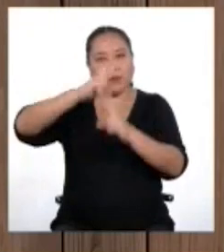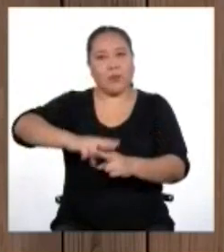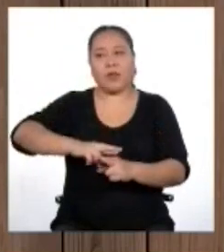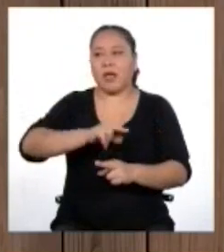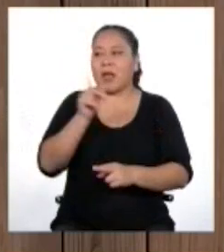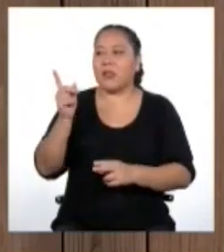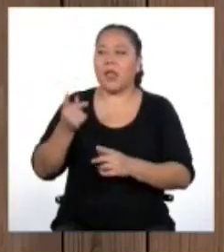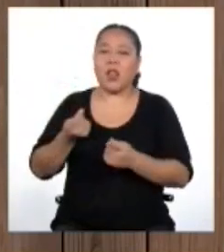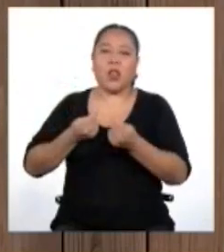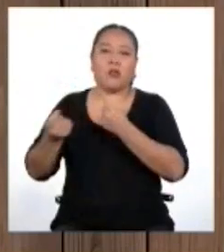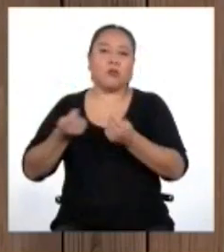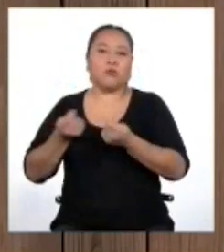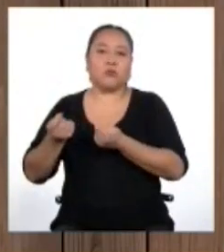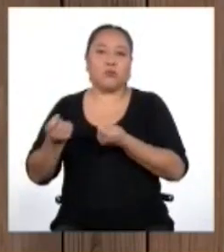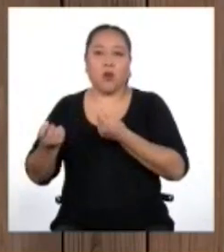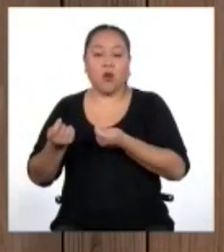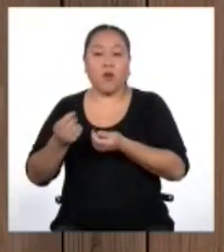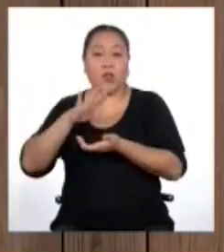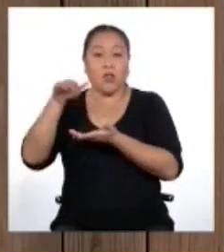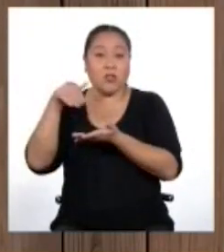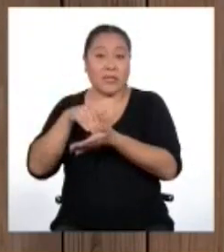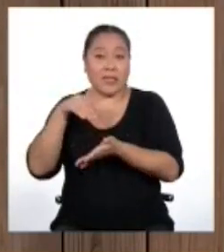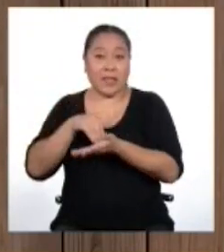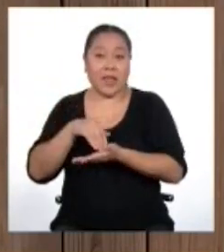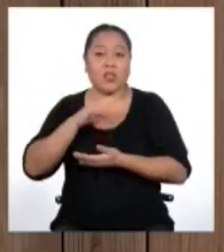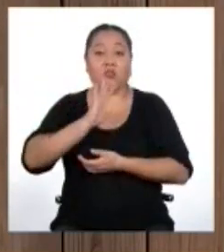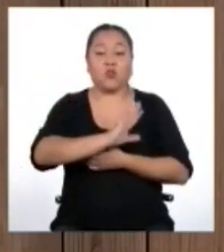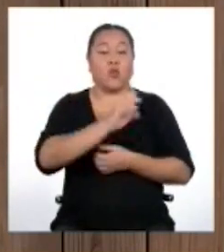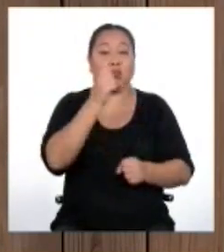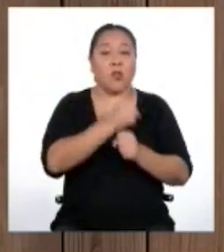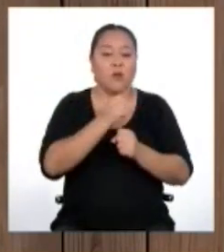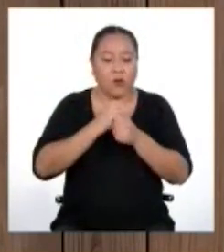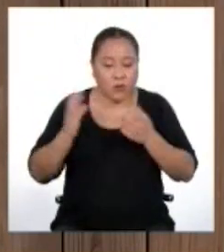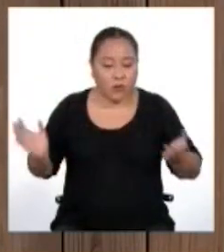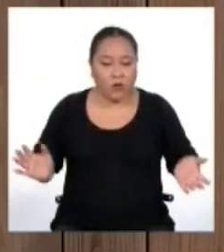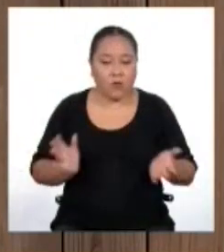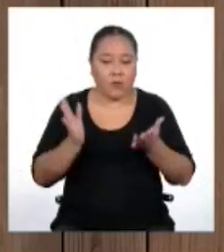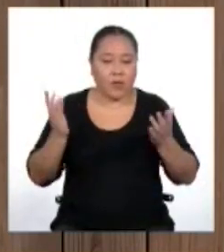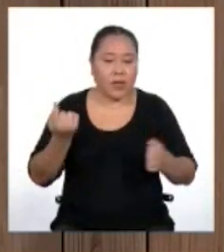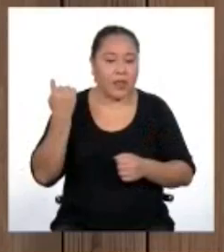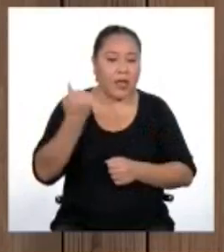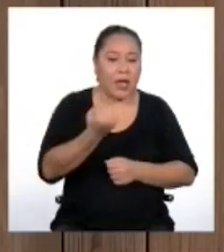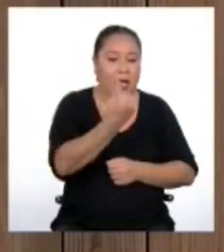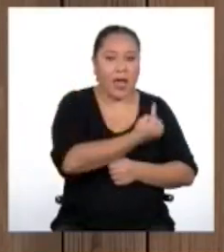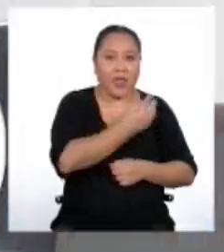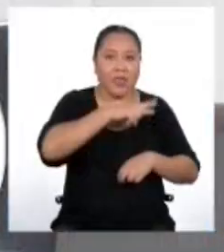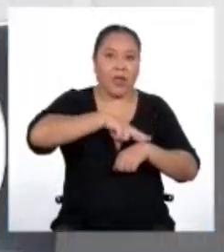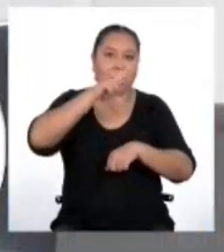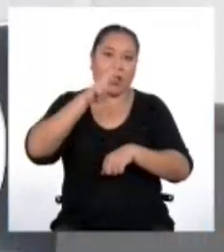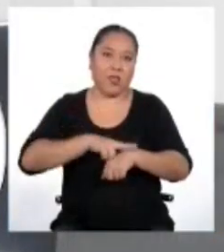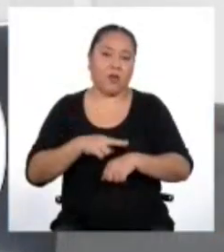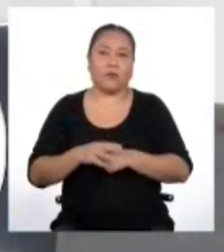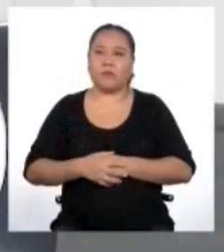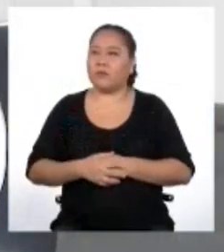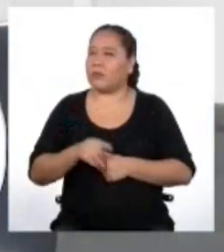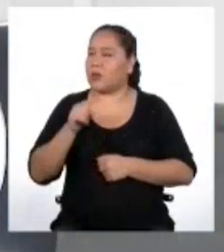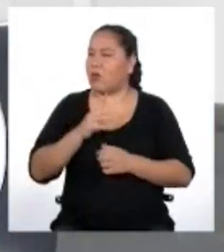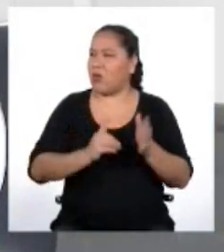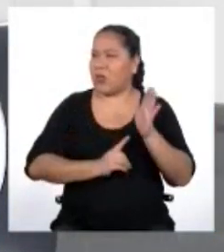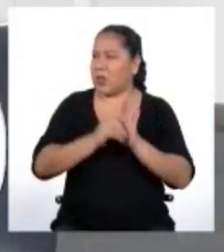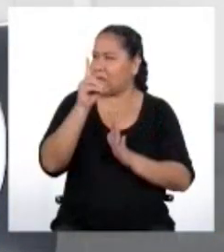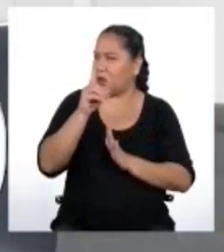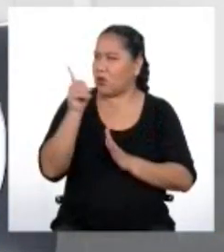gobierno central. Y el rol que cumplen es fomentar el desarrollo de cada una de sus regiones. ¿Y con desarrollo